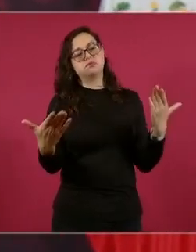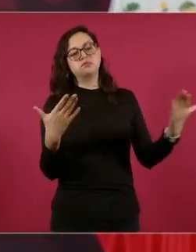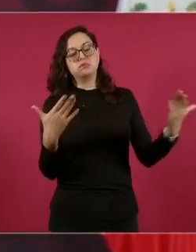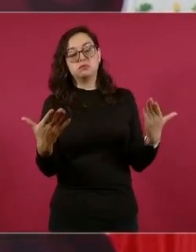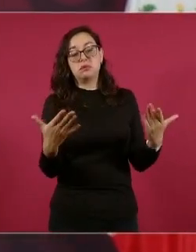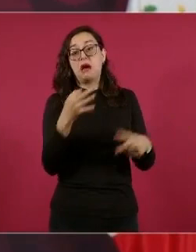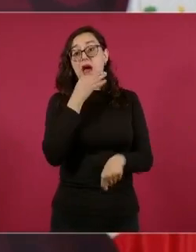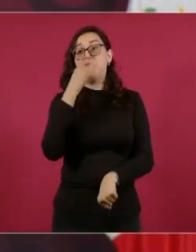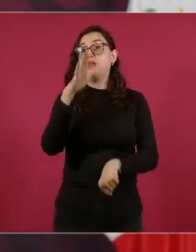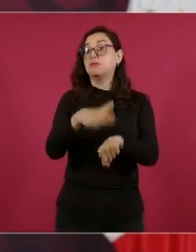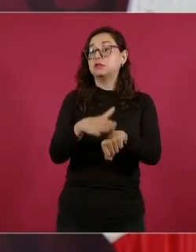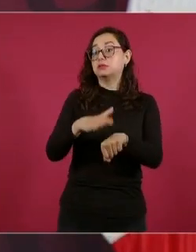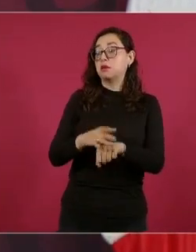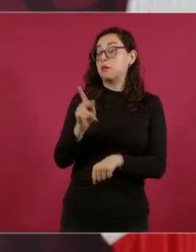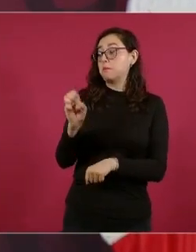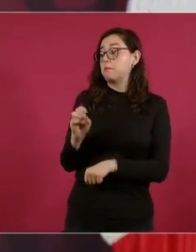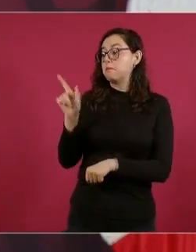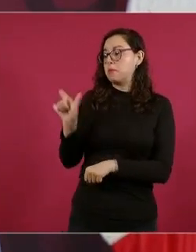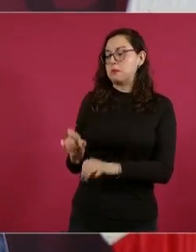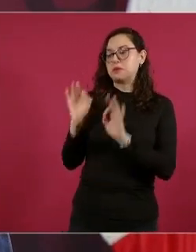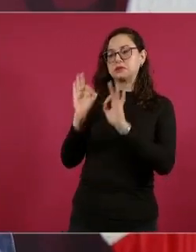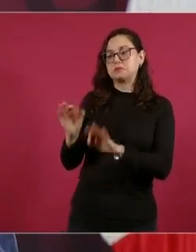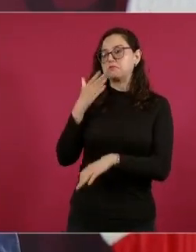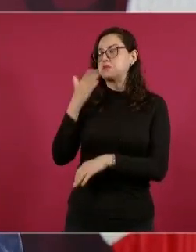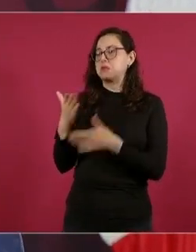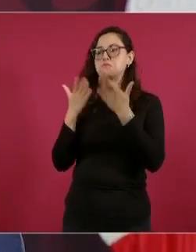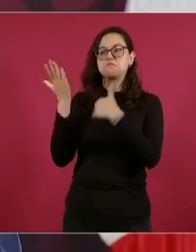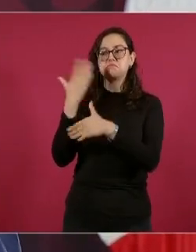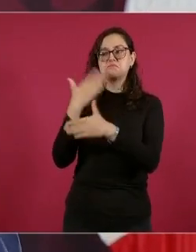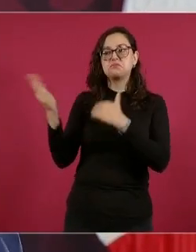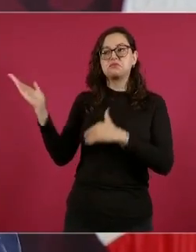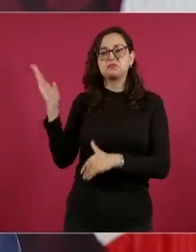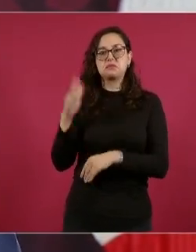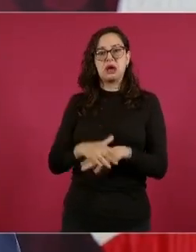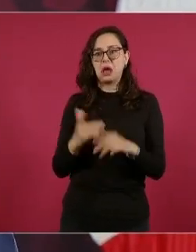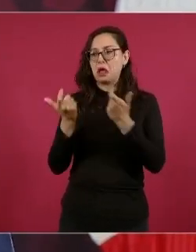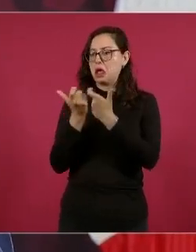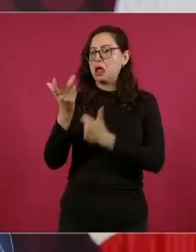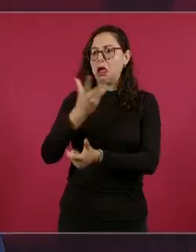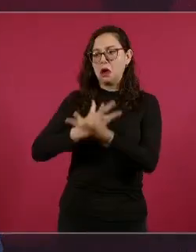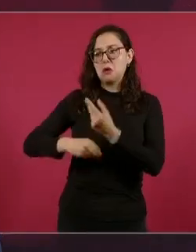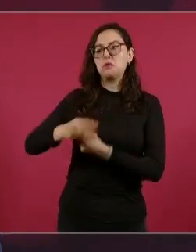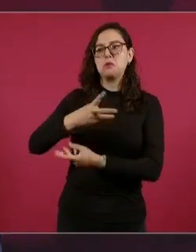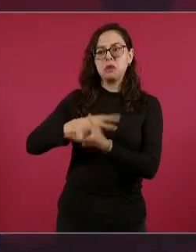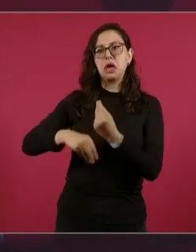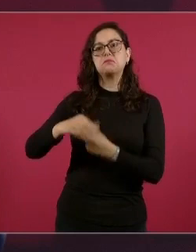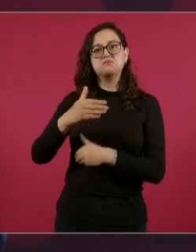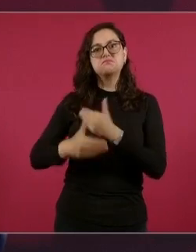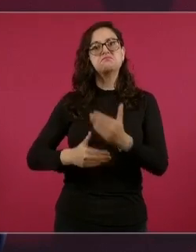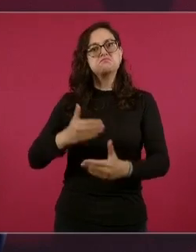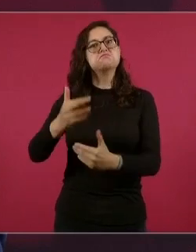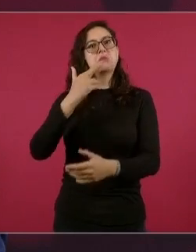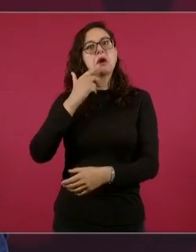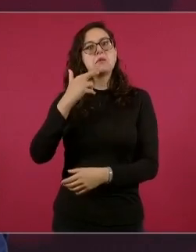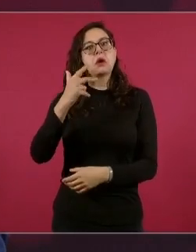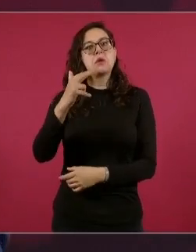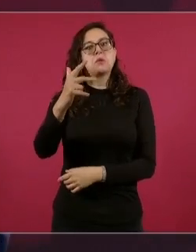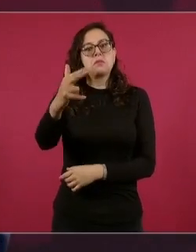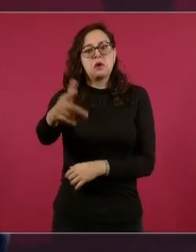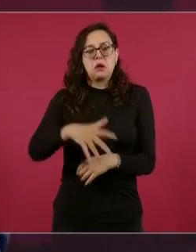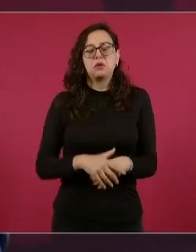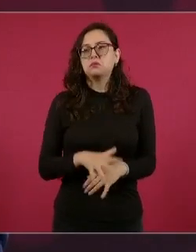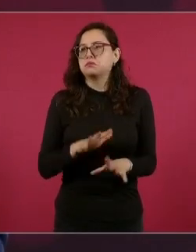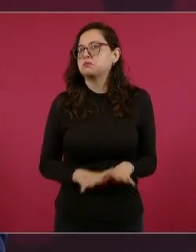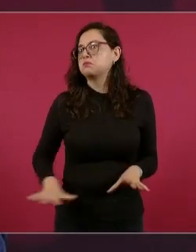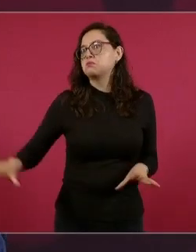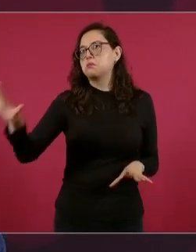nacional. Y lo más importante, que en México hay bienestar y el